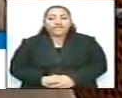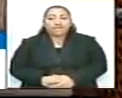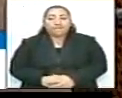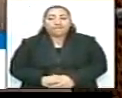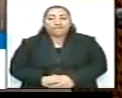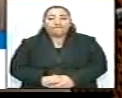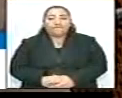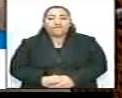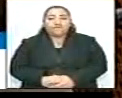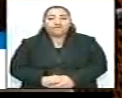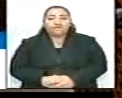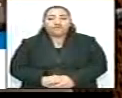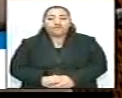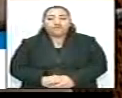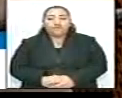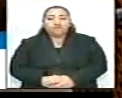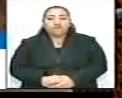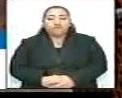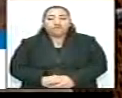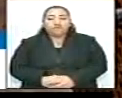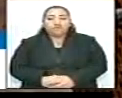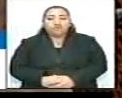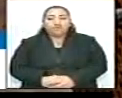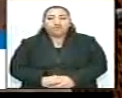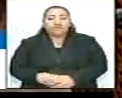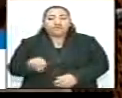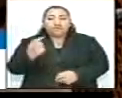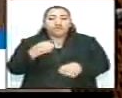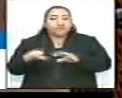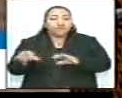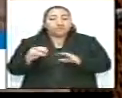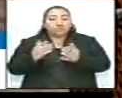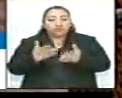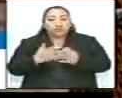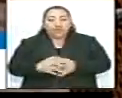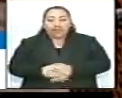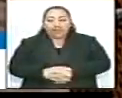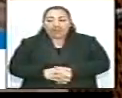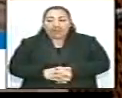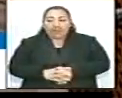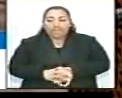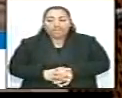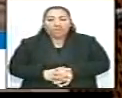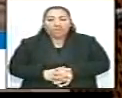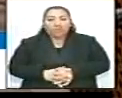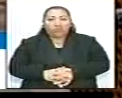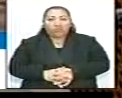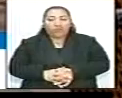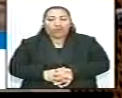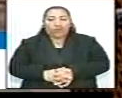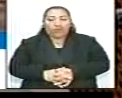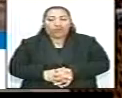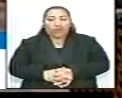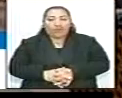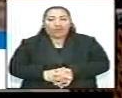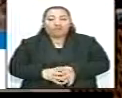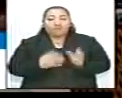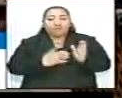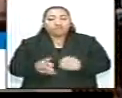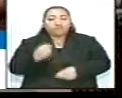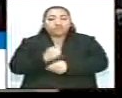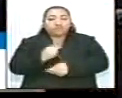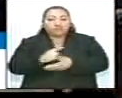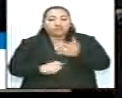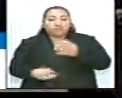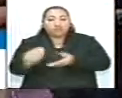al hacer un pedido con respecto al y en alusión también al plan de trabajo y que se agregue